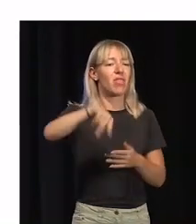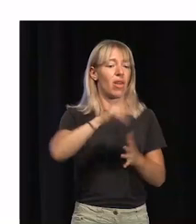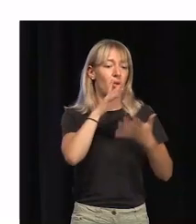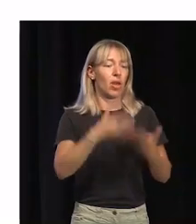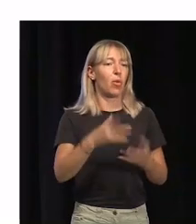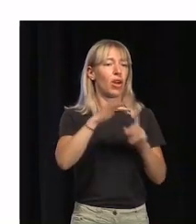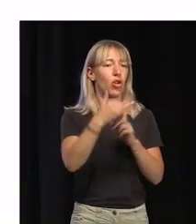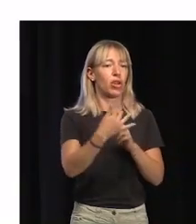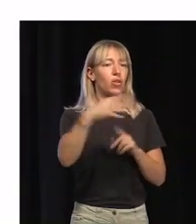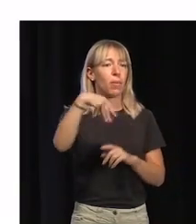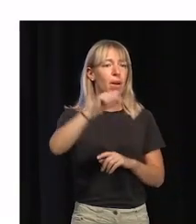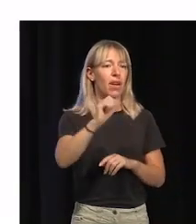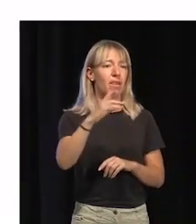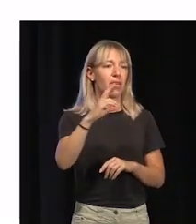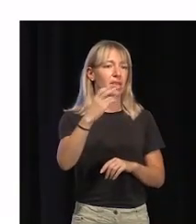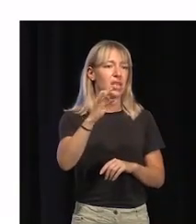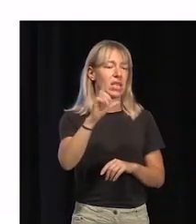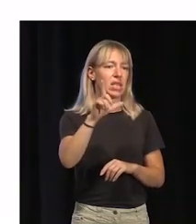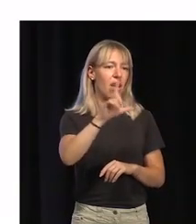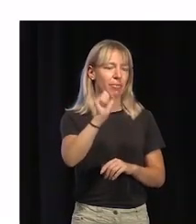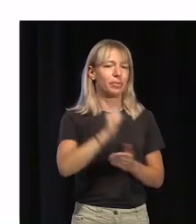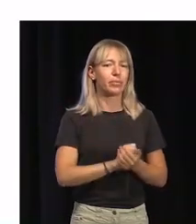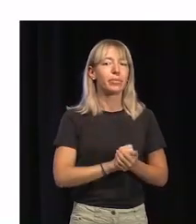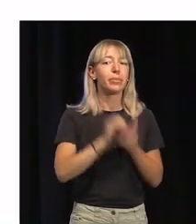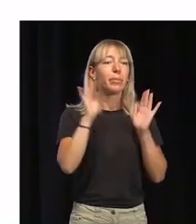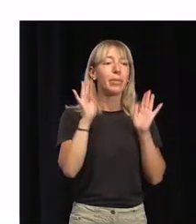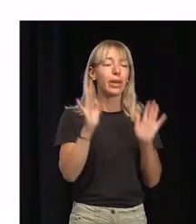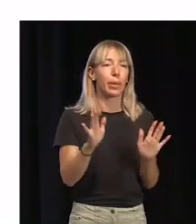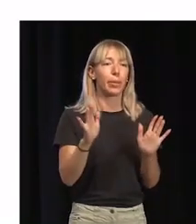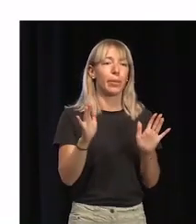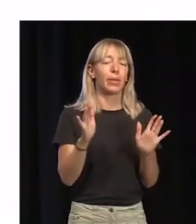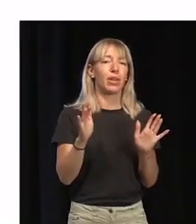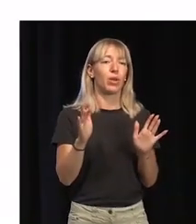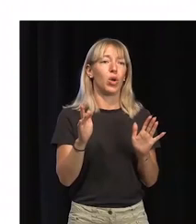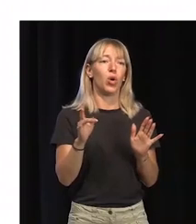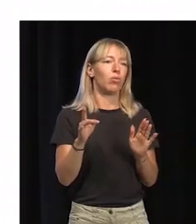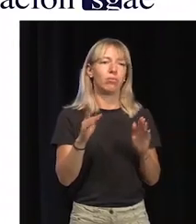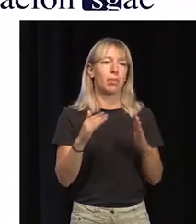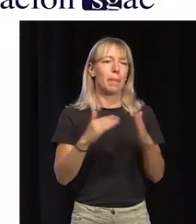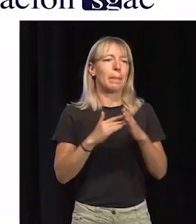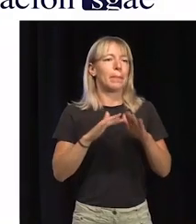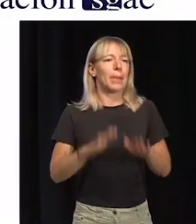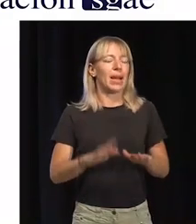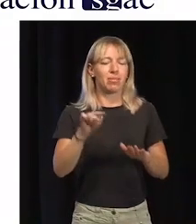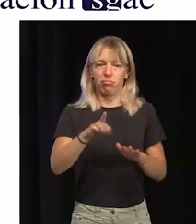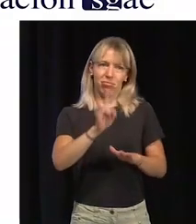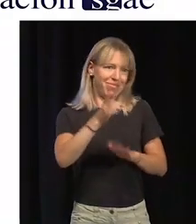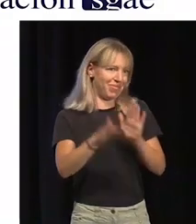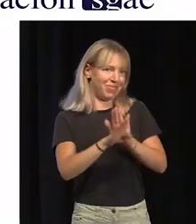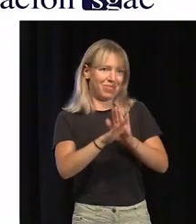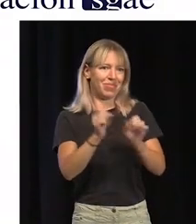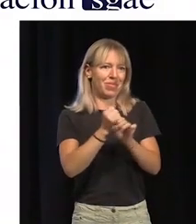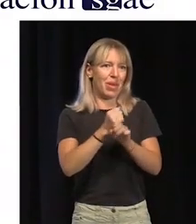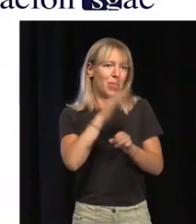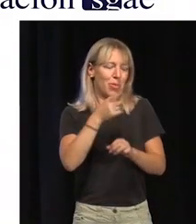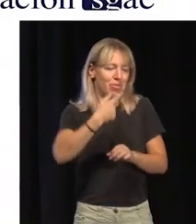el contexto de Mafferia. Pero no paramos aquí, seguimos trabajando, que es nuestra labor